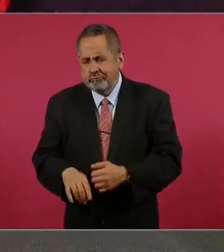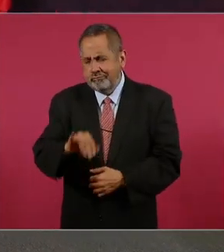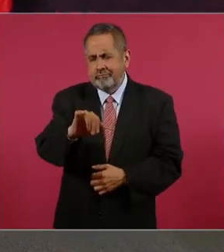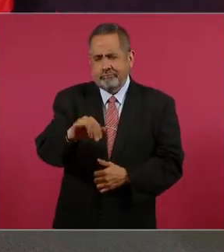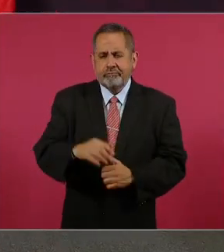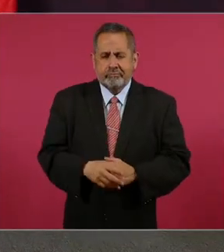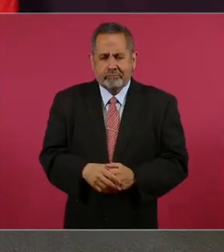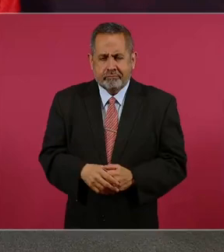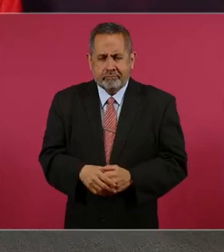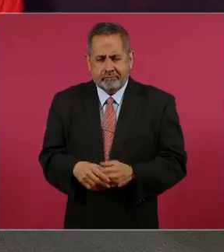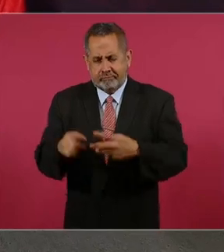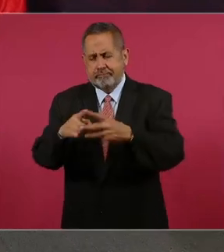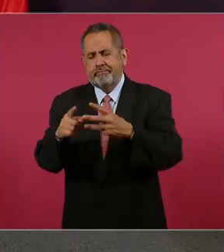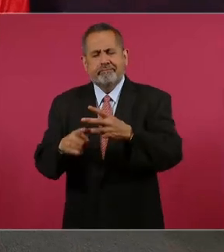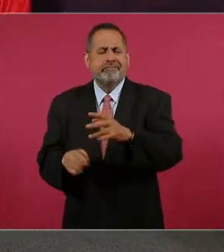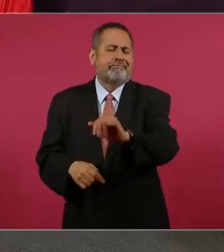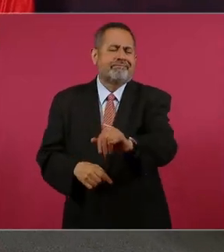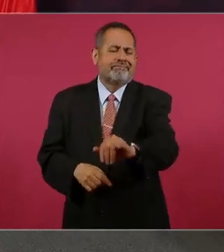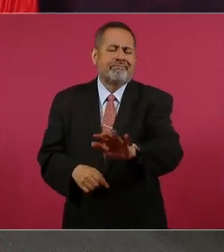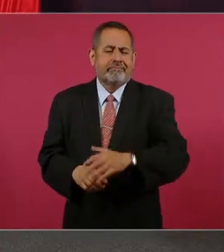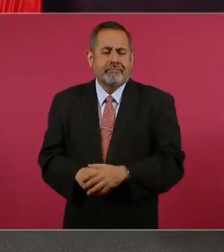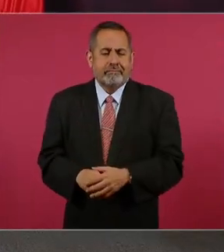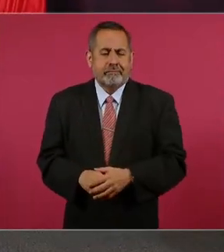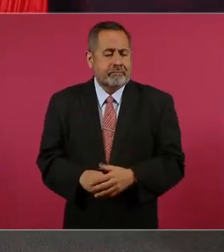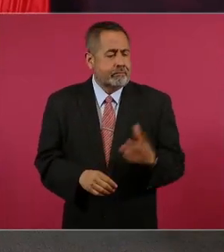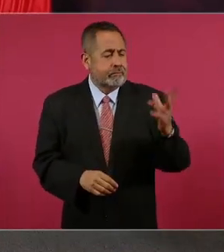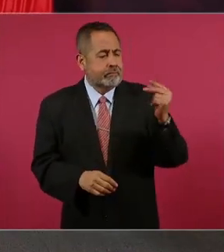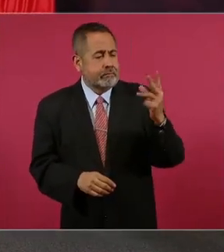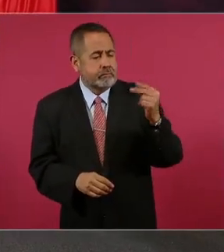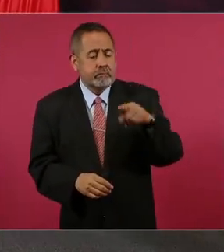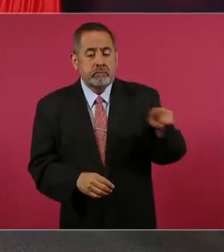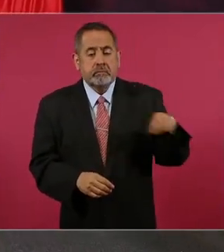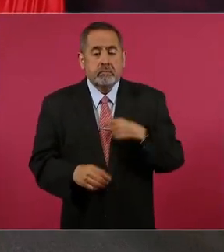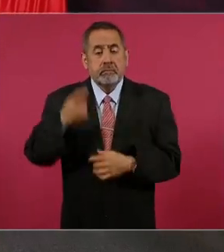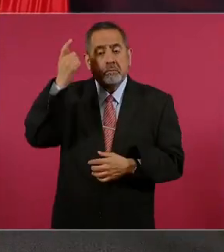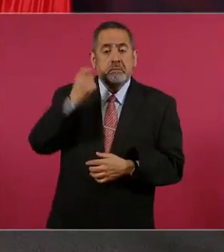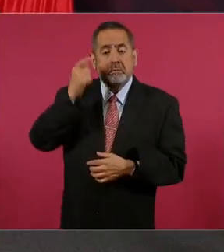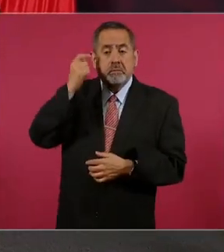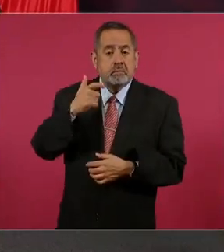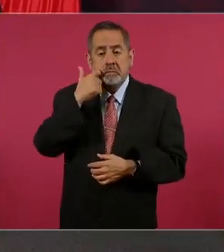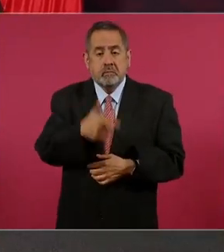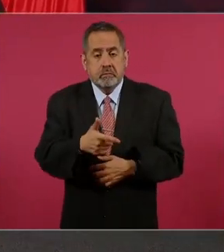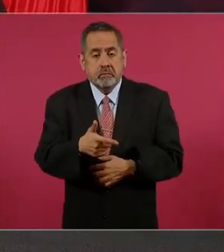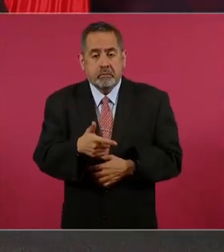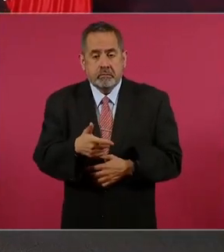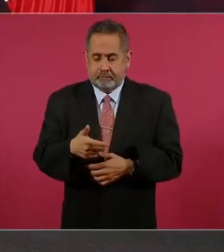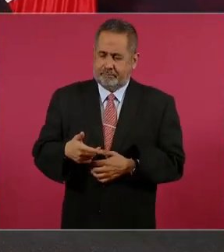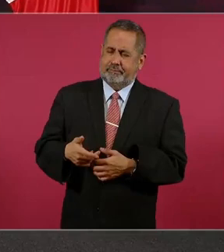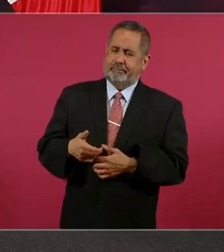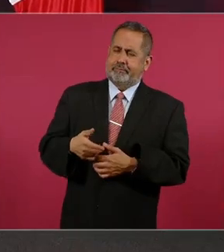Habían quienes estaban en contra de las pensiones y ahora resulta